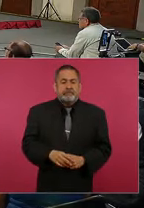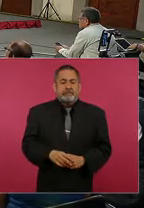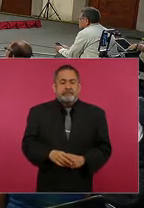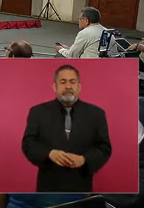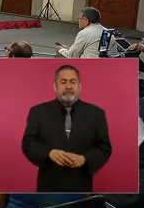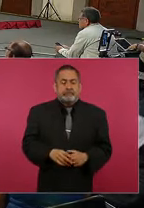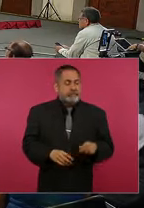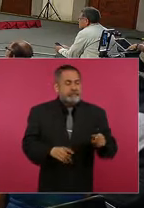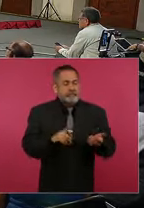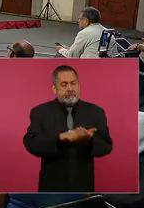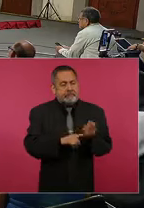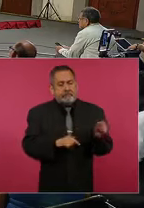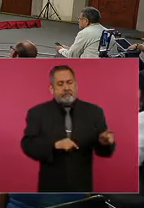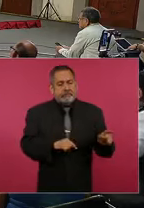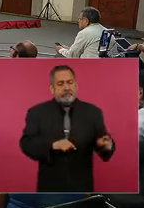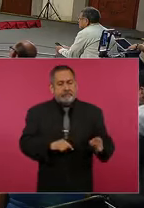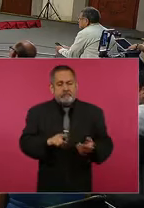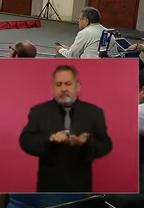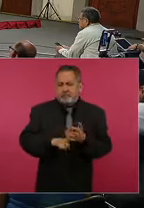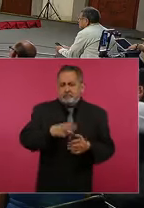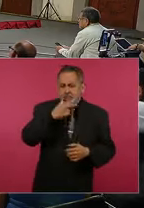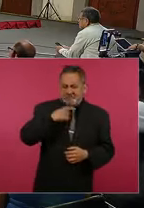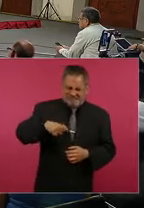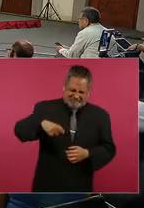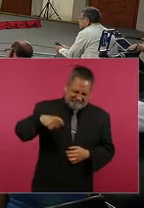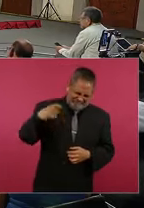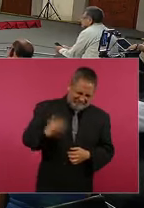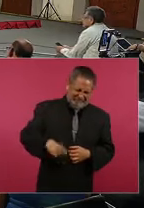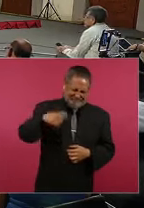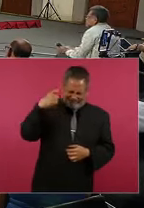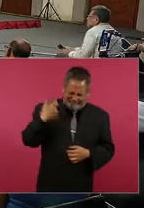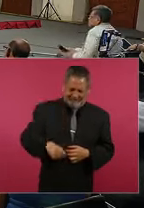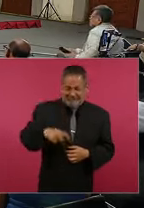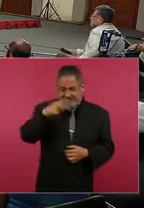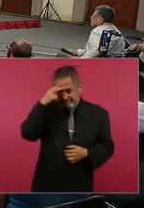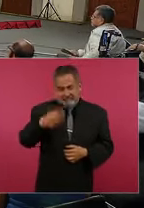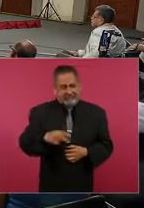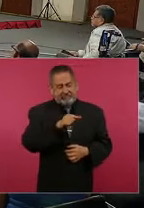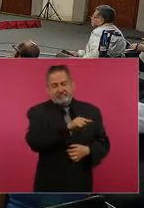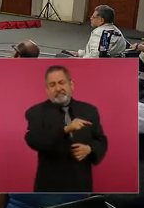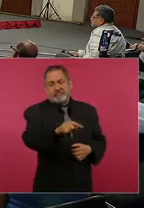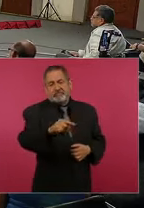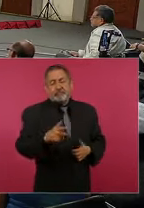suelen ser de los hombres más ricos de México.